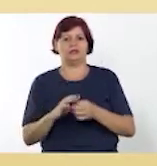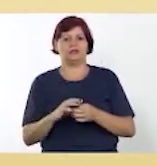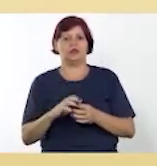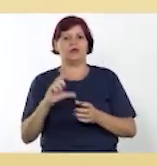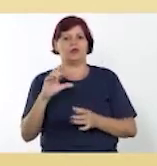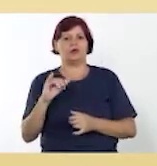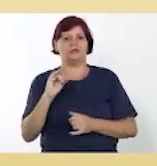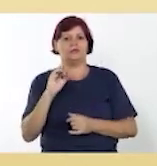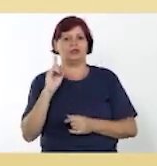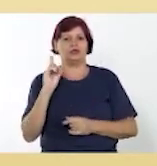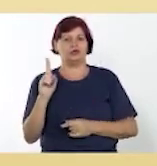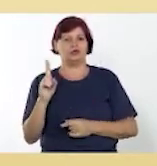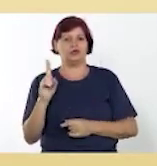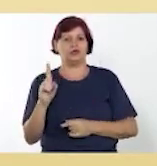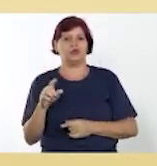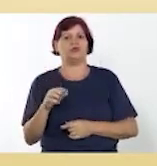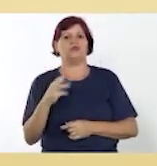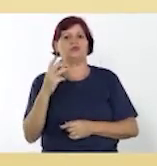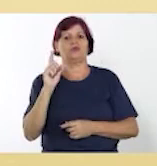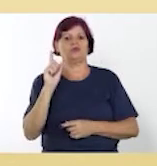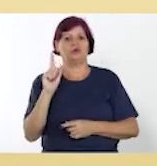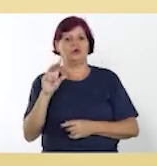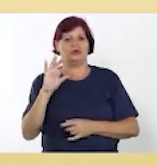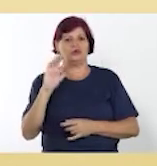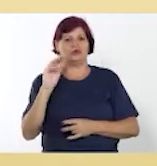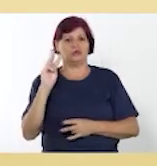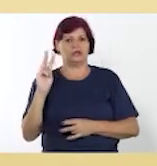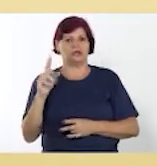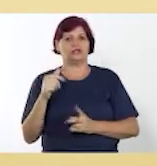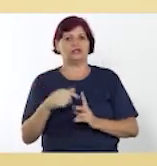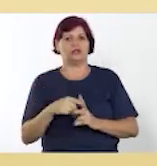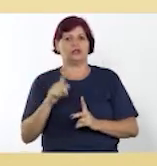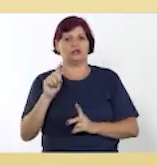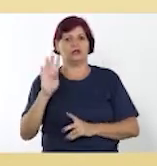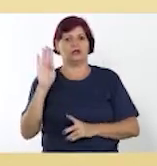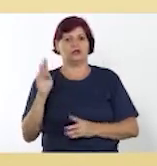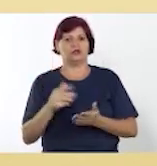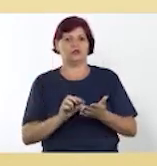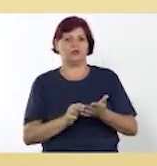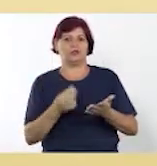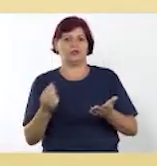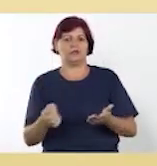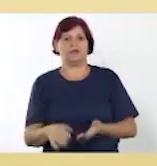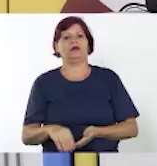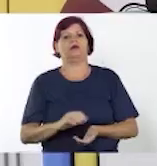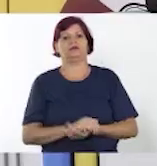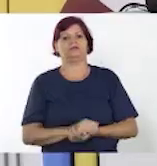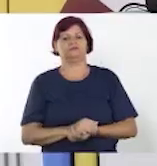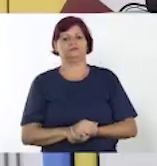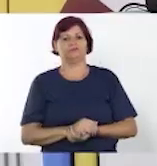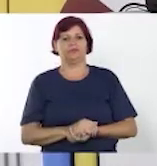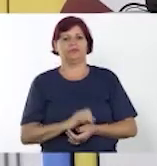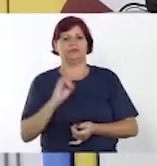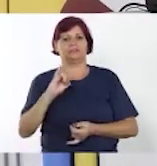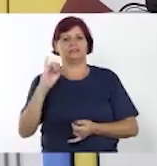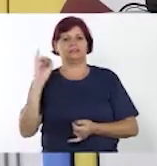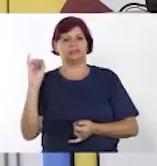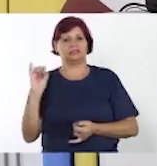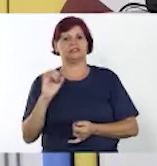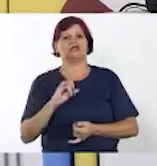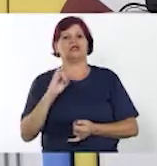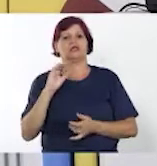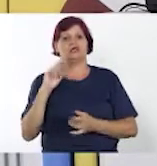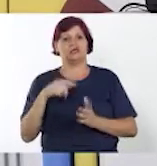1, epígrafes 13 y 14, en las páginas 66 y 67. Yo les